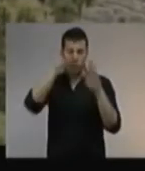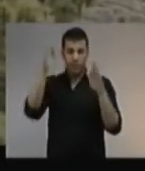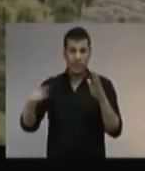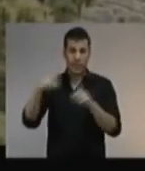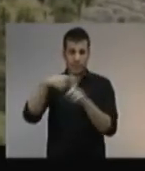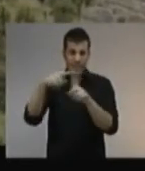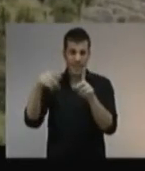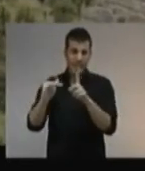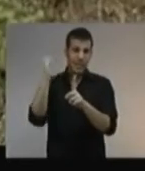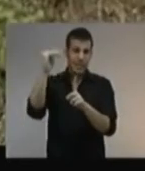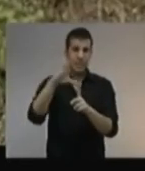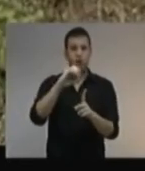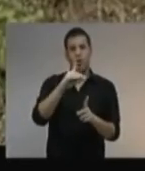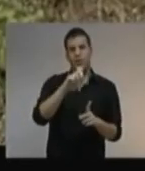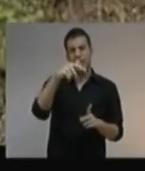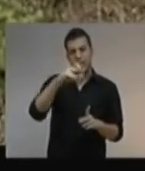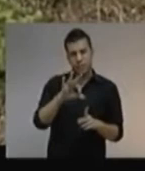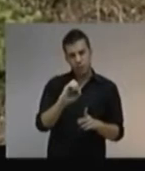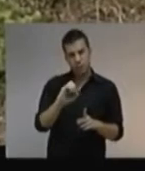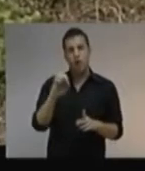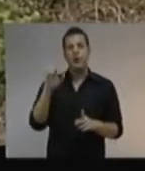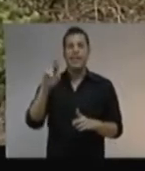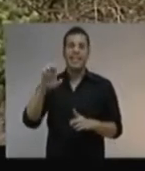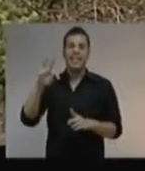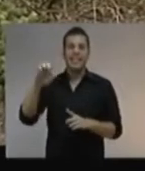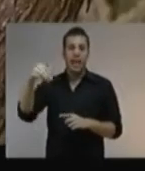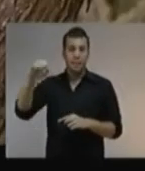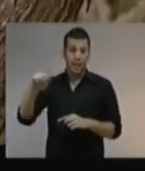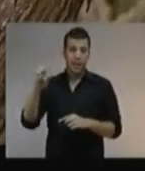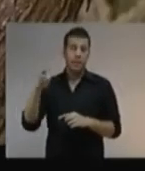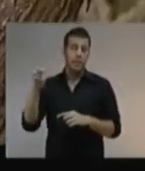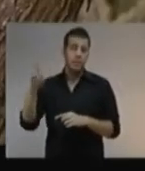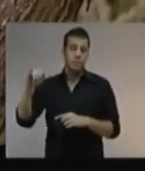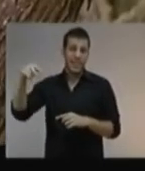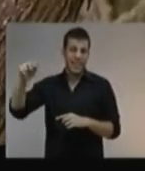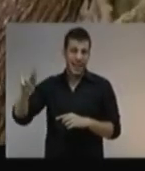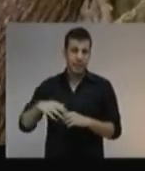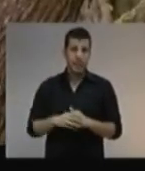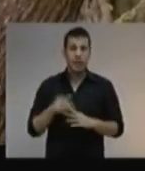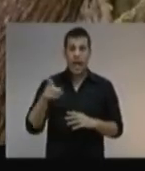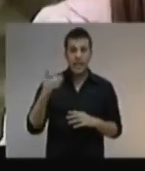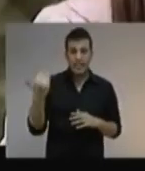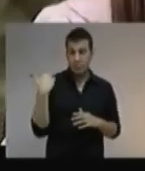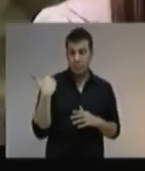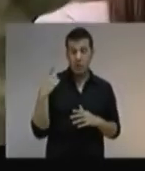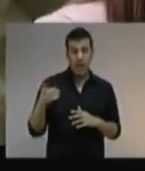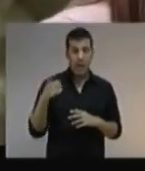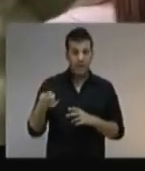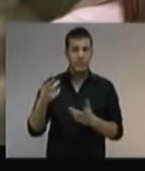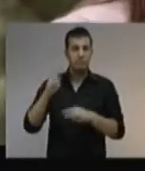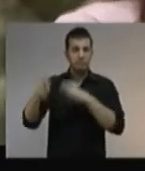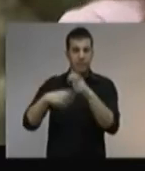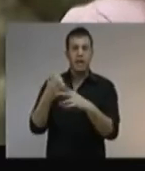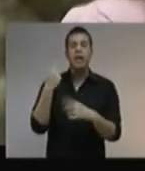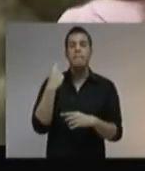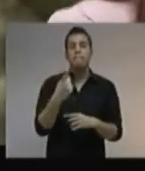pinar, codazos y retamas, principalmente. Esta es una isla con innumerables senderos que además han sido recuperados recientemente. Hay hasta 1.500